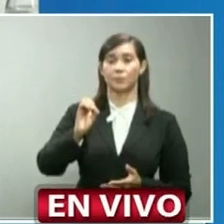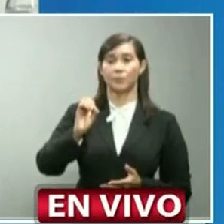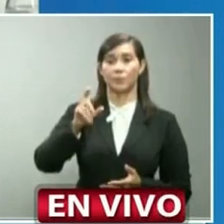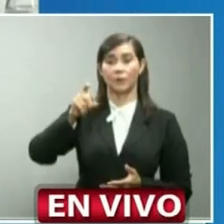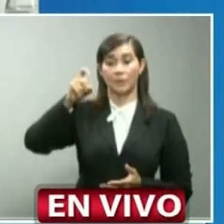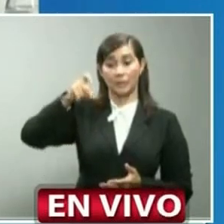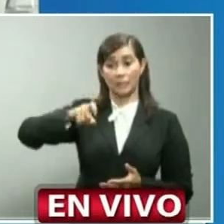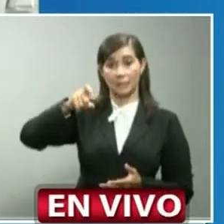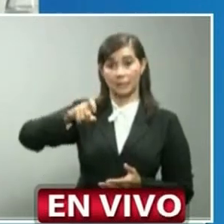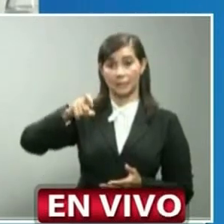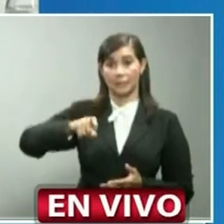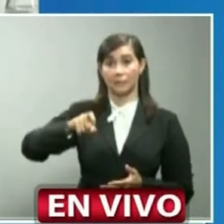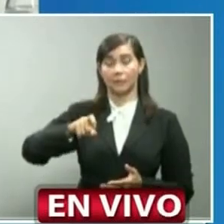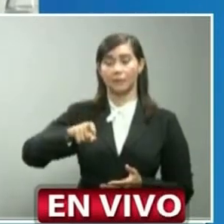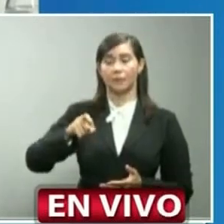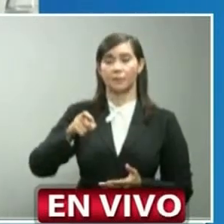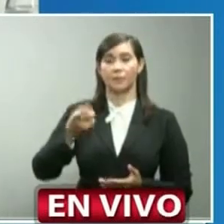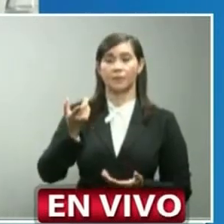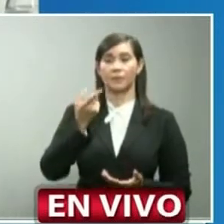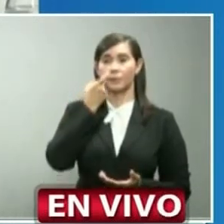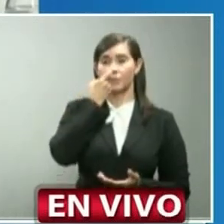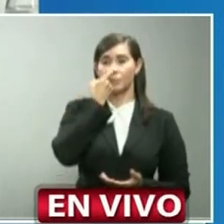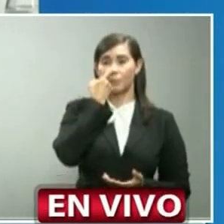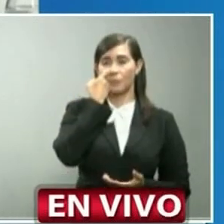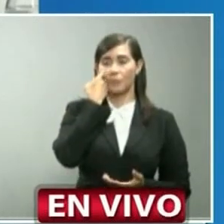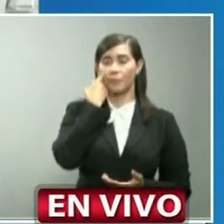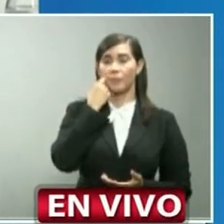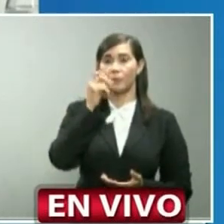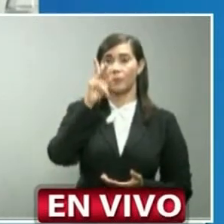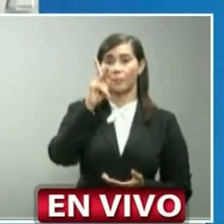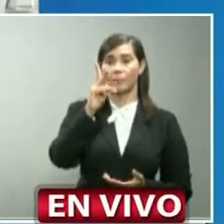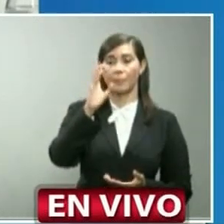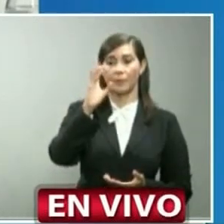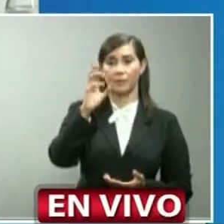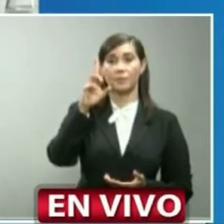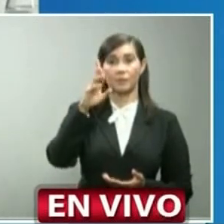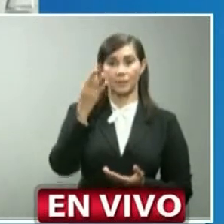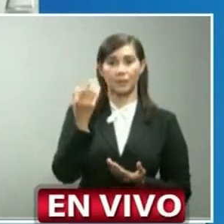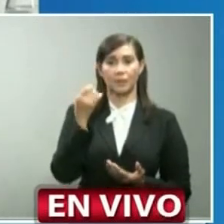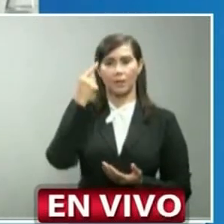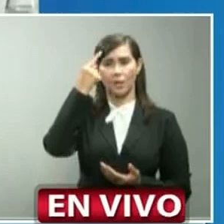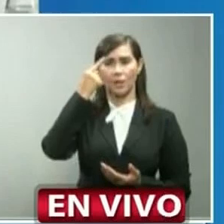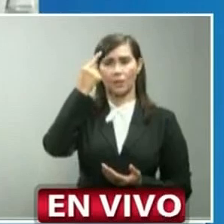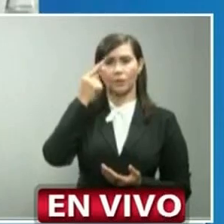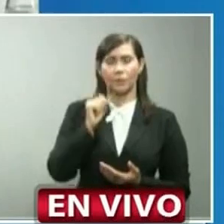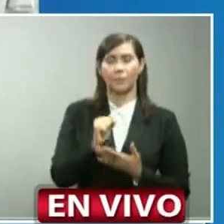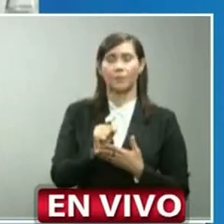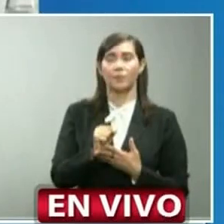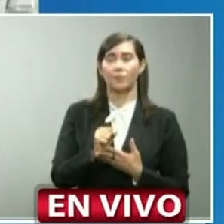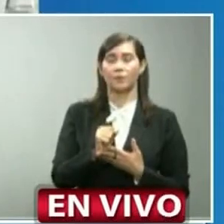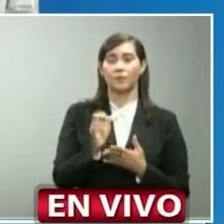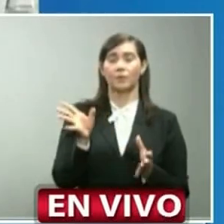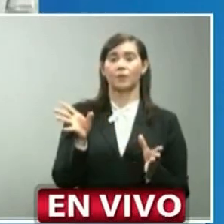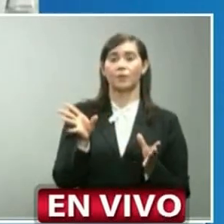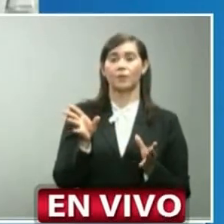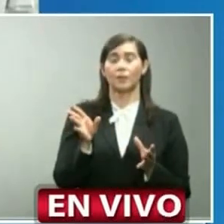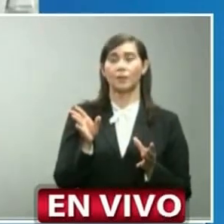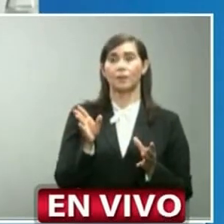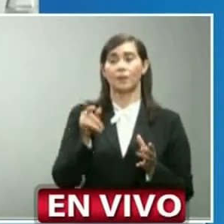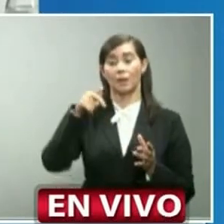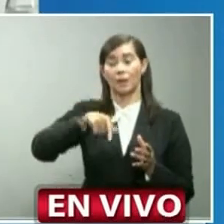su PCR realizado. De modo pues que en República Dominicana debieran hacerse un total de